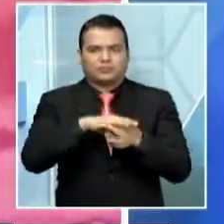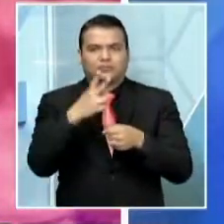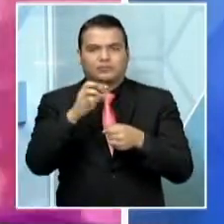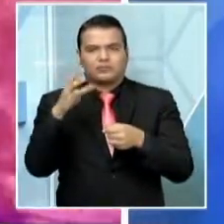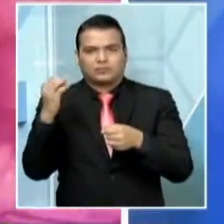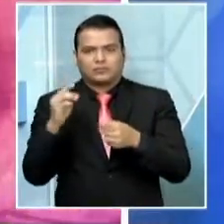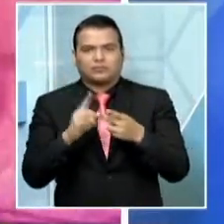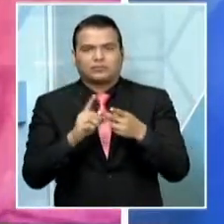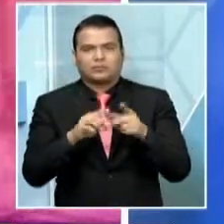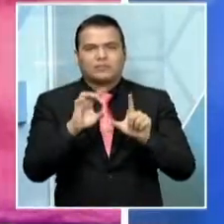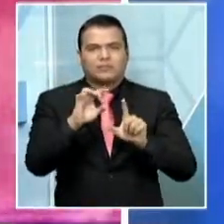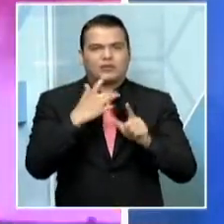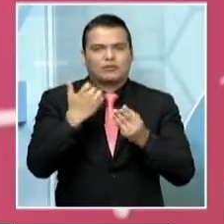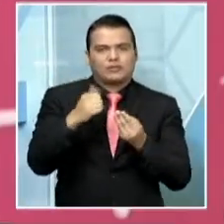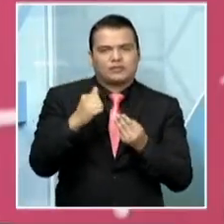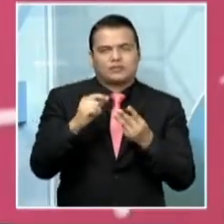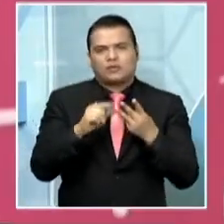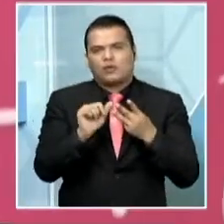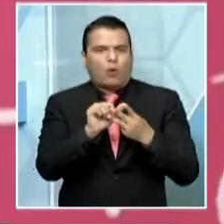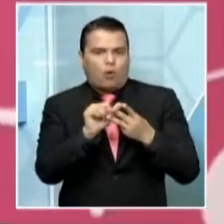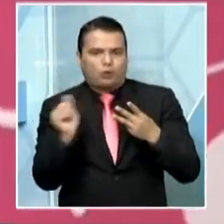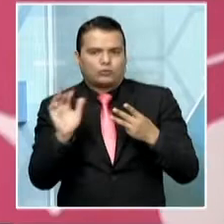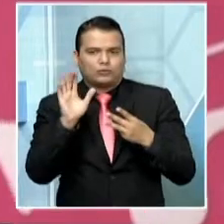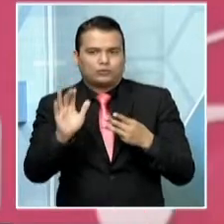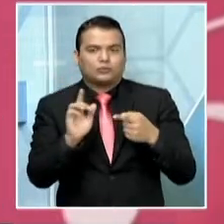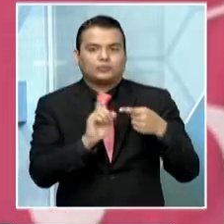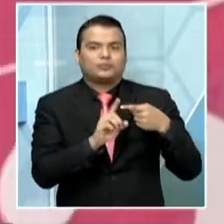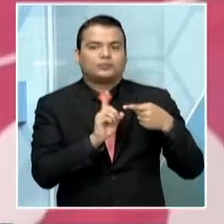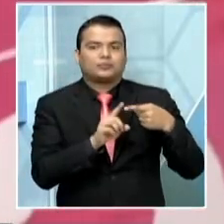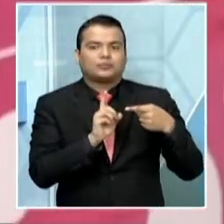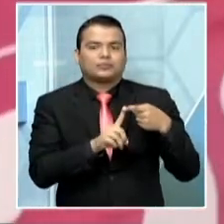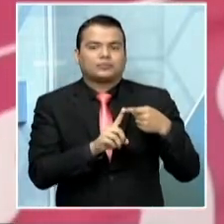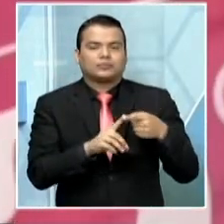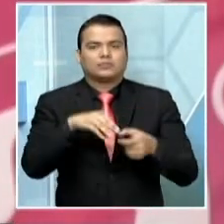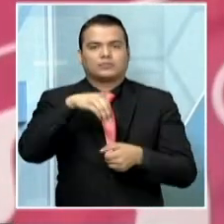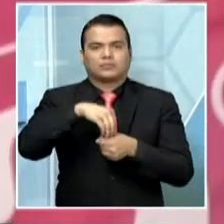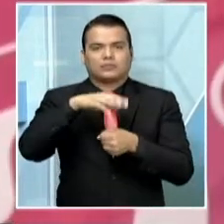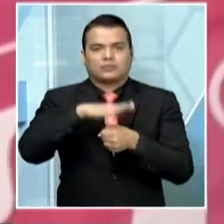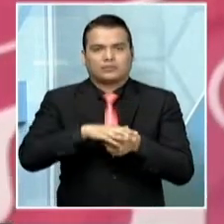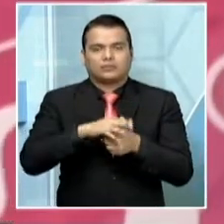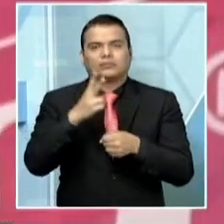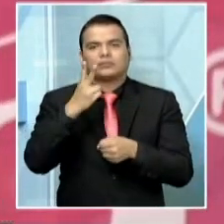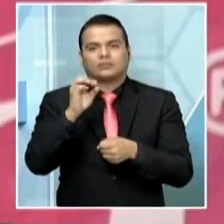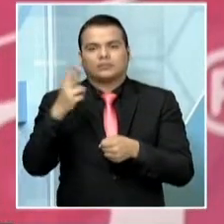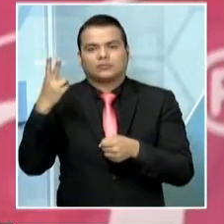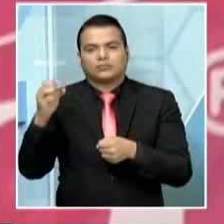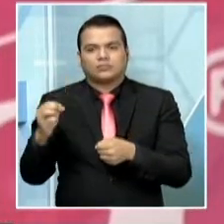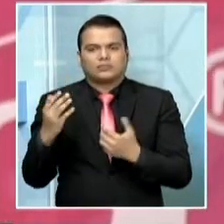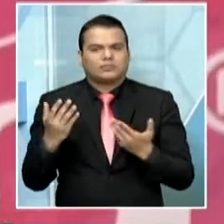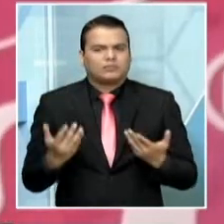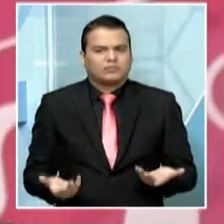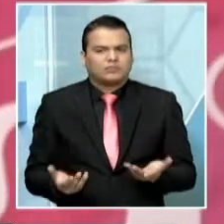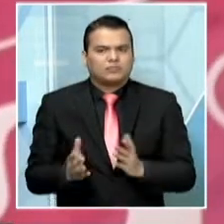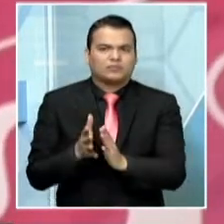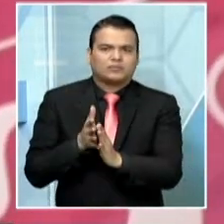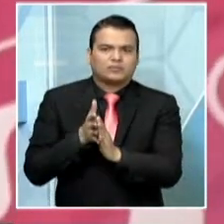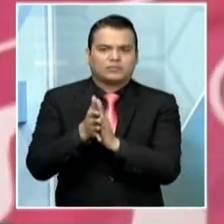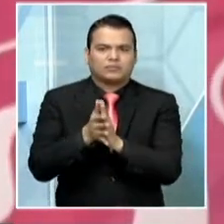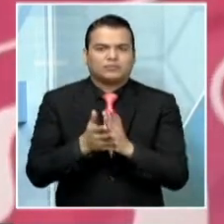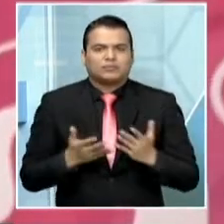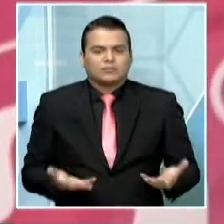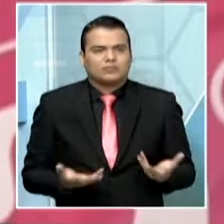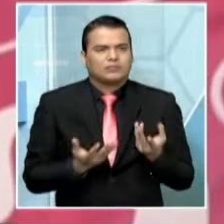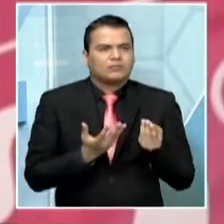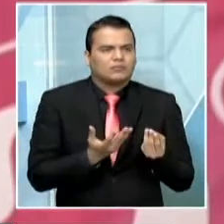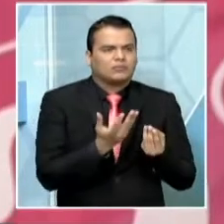salsa virtual y the money time primer día se va a llamar el distrito 2020 donde vamos a contar cómo lo hacen nuestras escuelas de